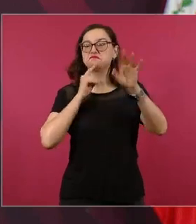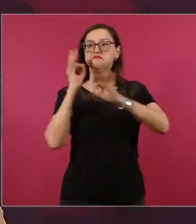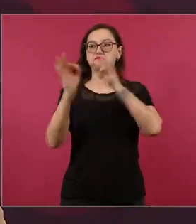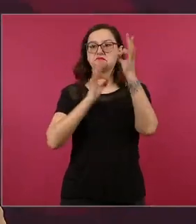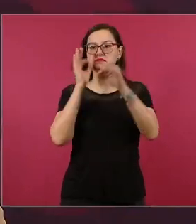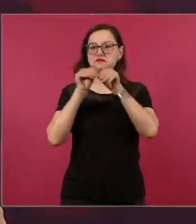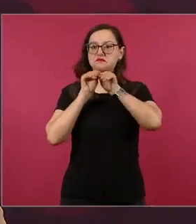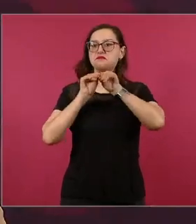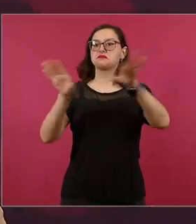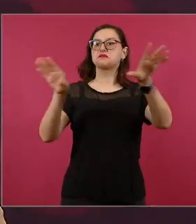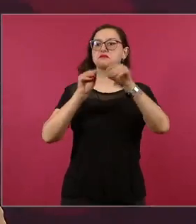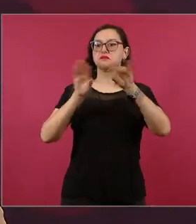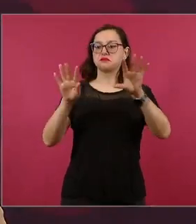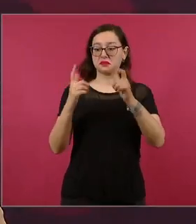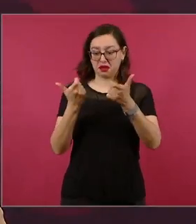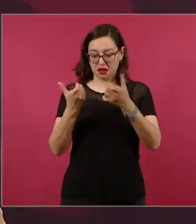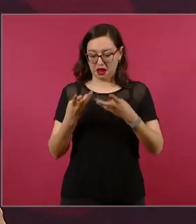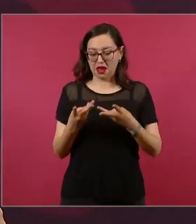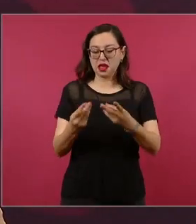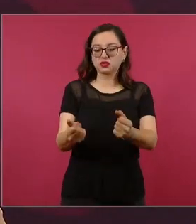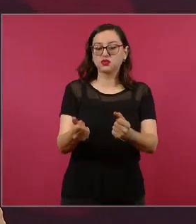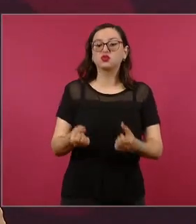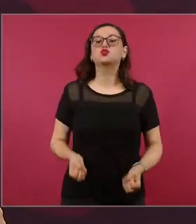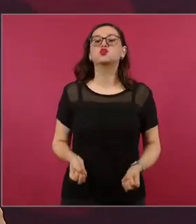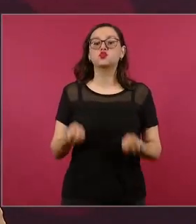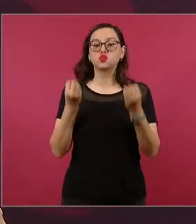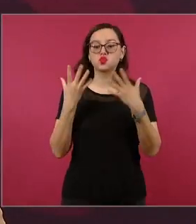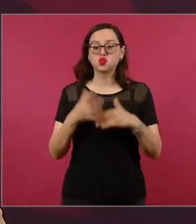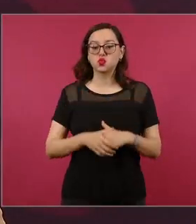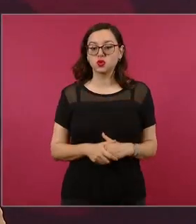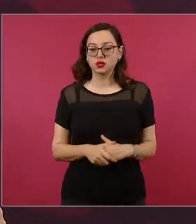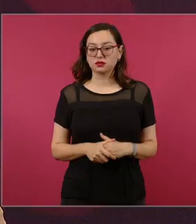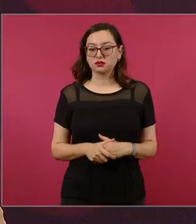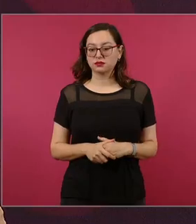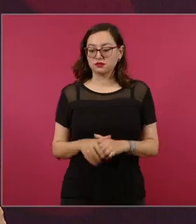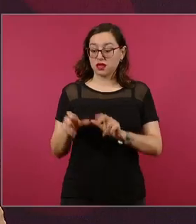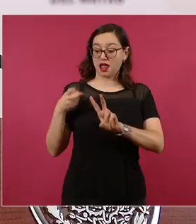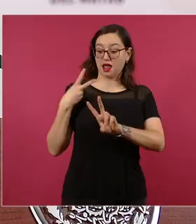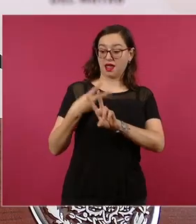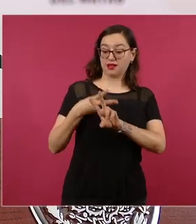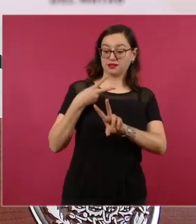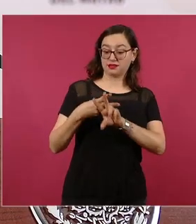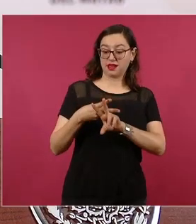¿Cuánto costó el AMLO